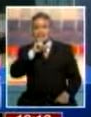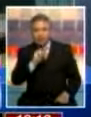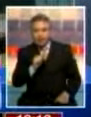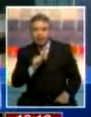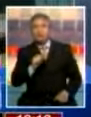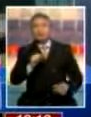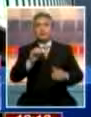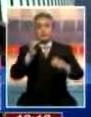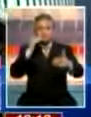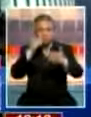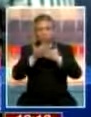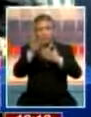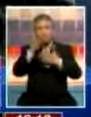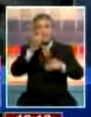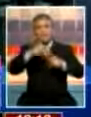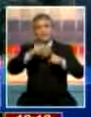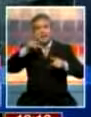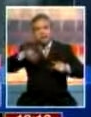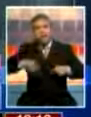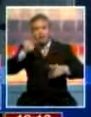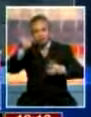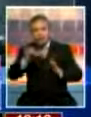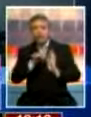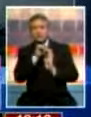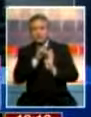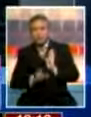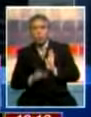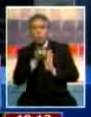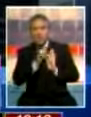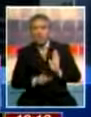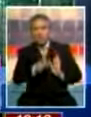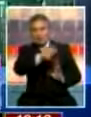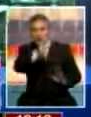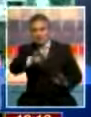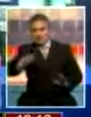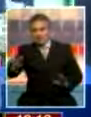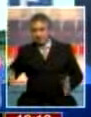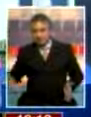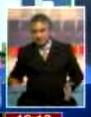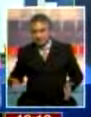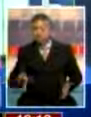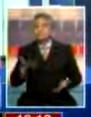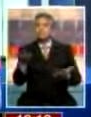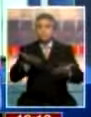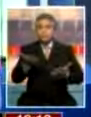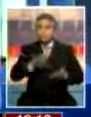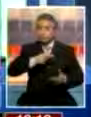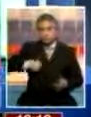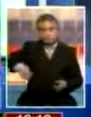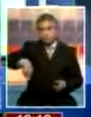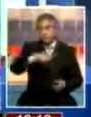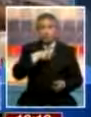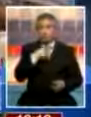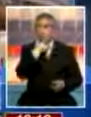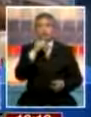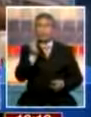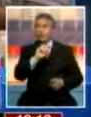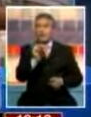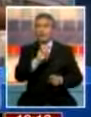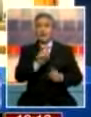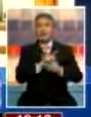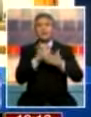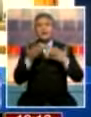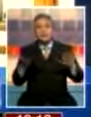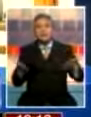relacionados a cantidad de exámenes o cirugías que se hacen a las personas. ¿Por qué? Nosotros como servicio no nos queremos inmiscuir en la relación